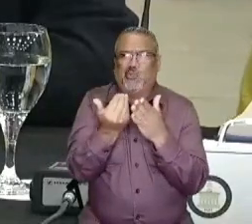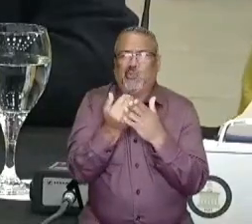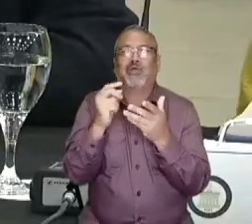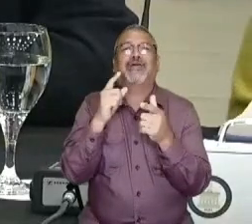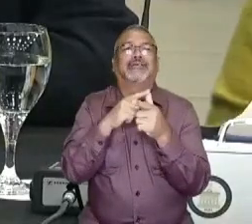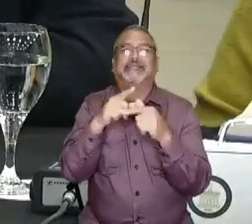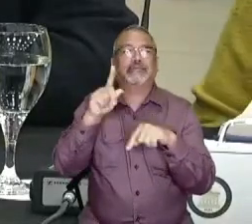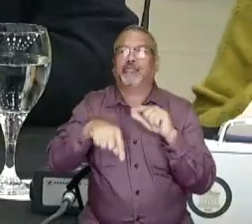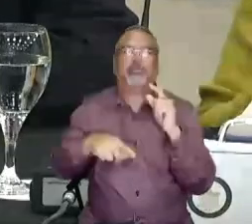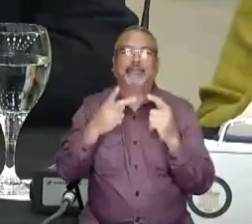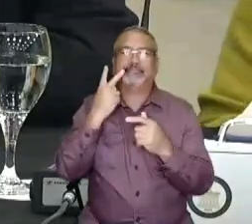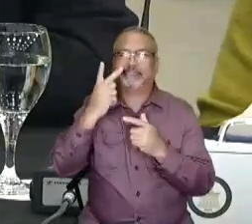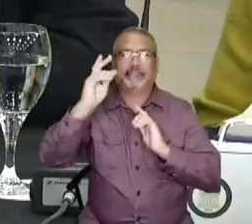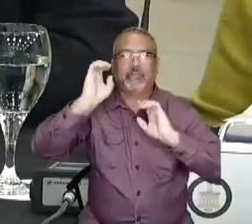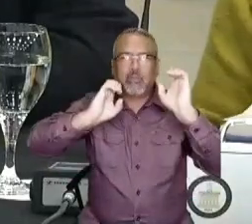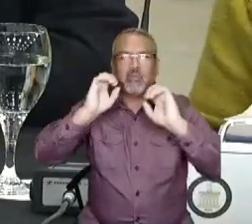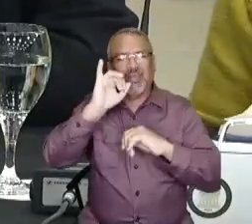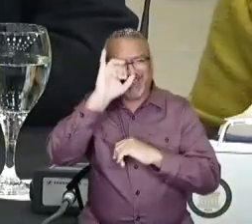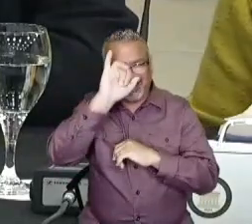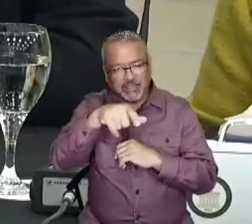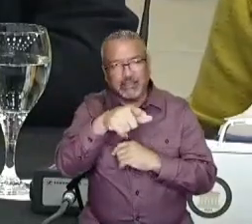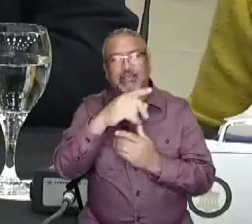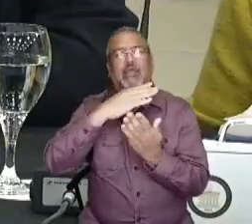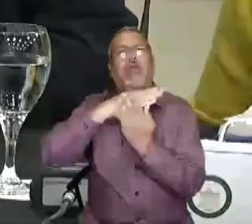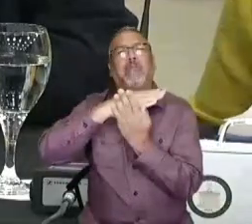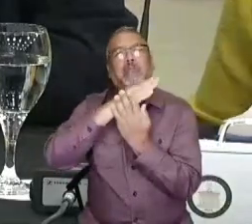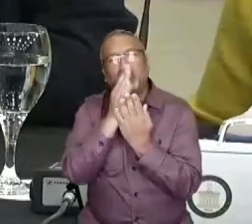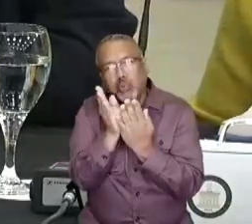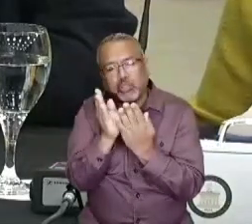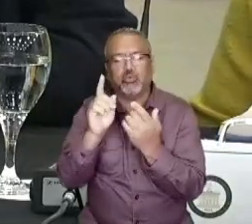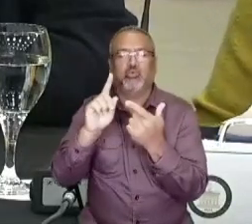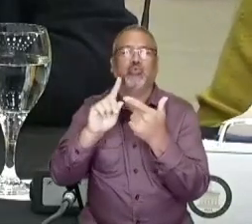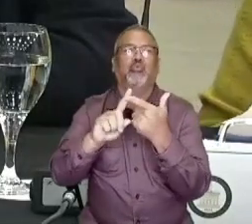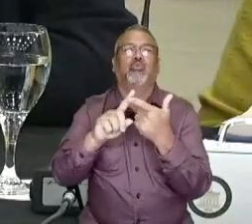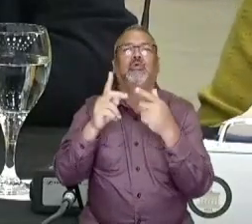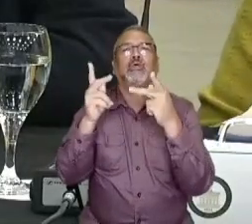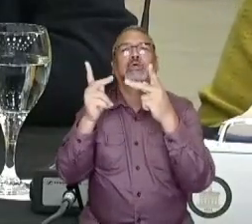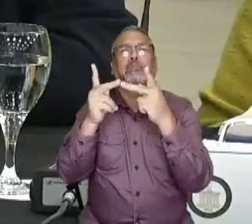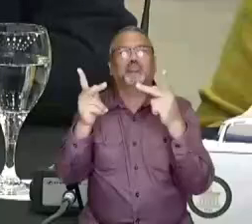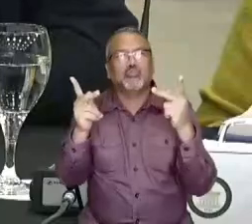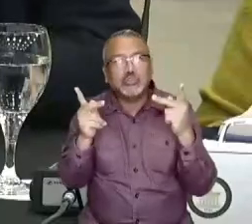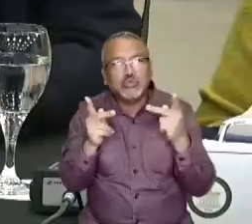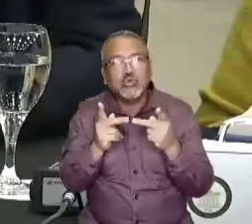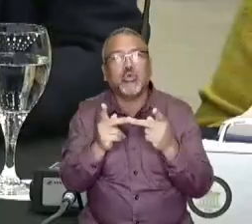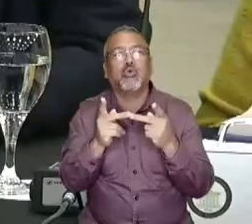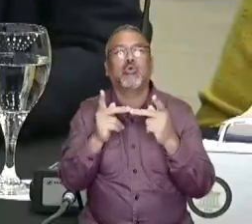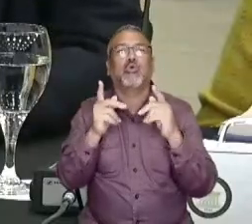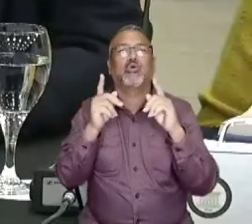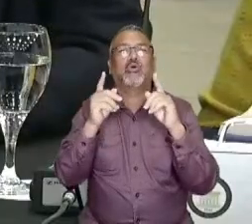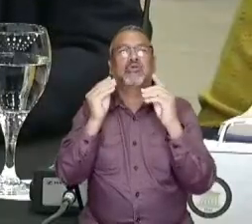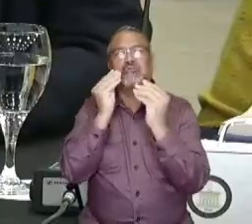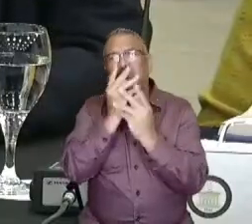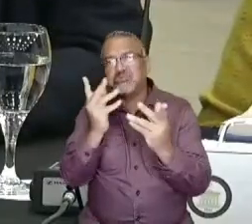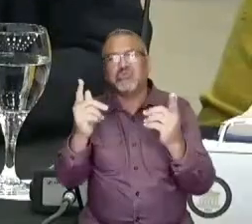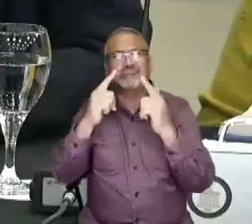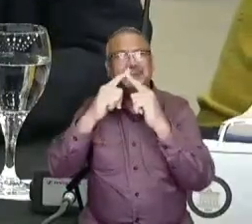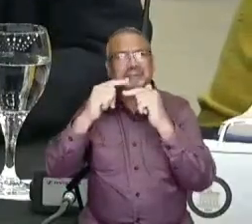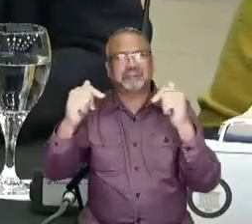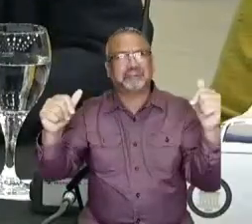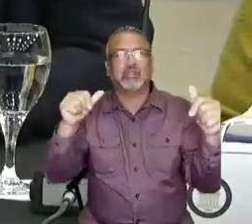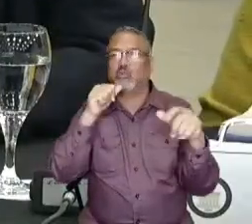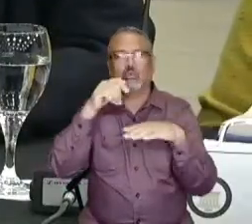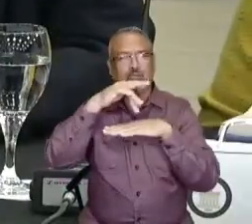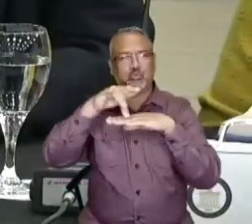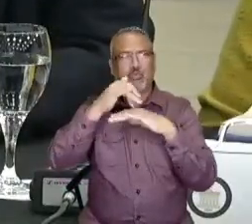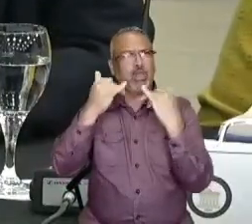evaluarlo ahí donde está lo del presupuesto están los puestos los puestos y su y su diferente información que no está disponible en la